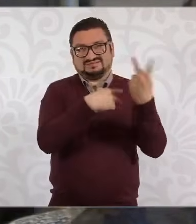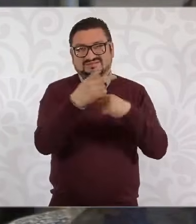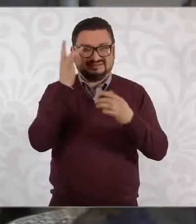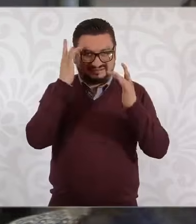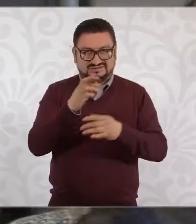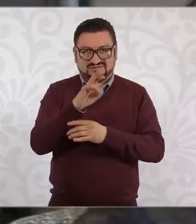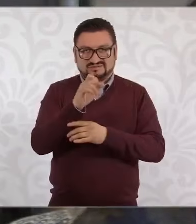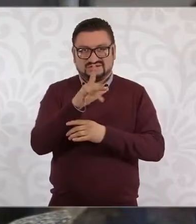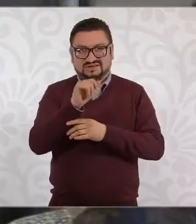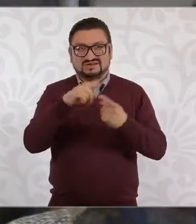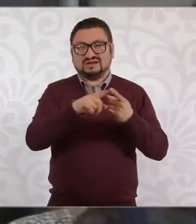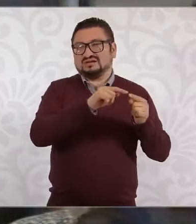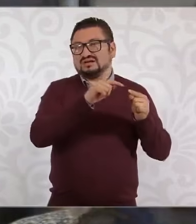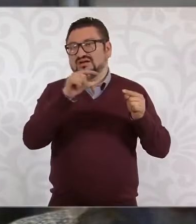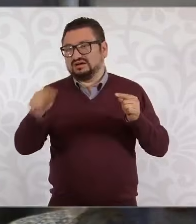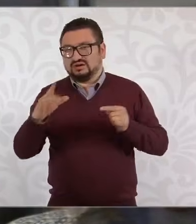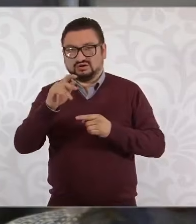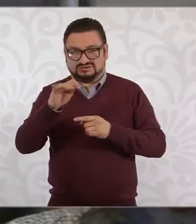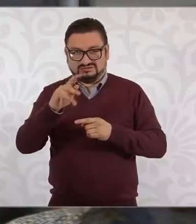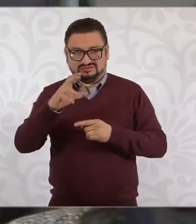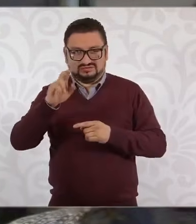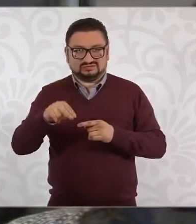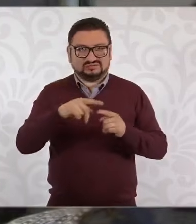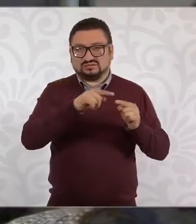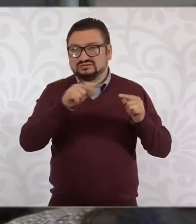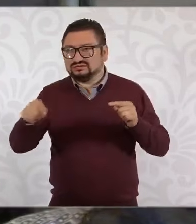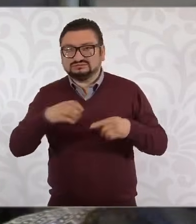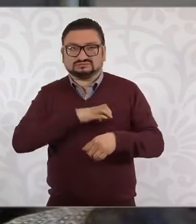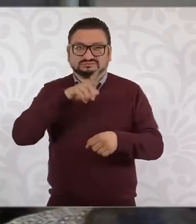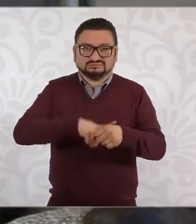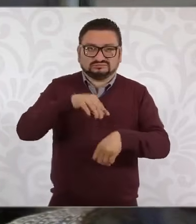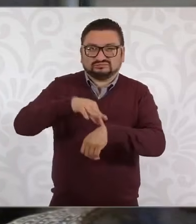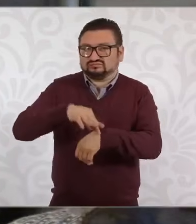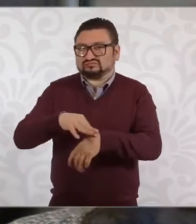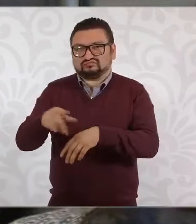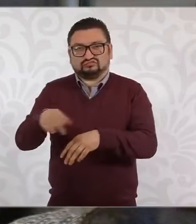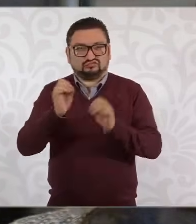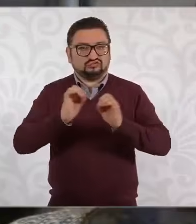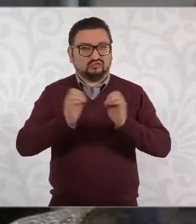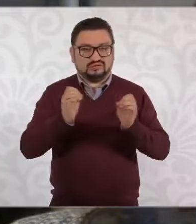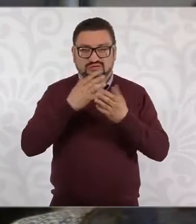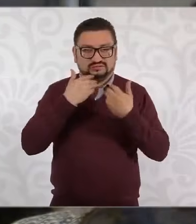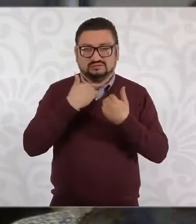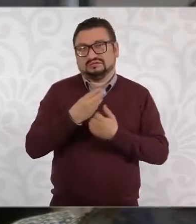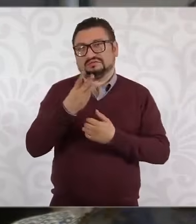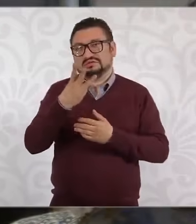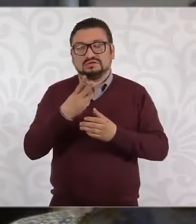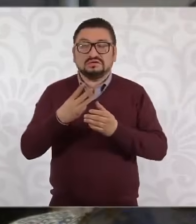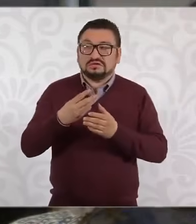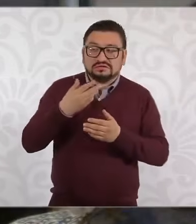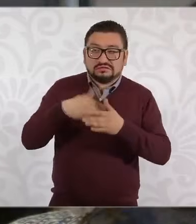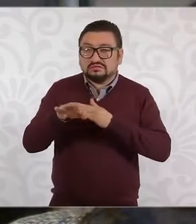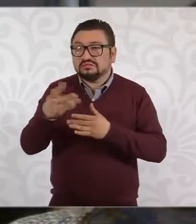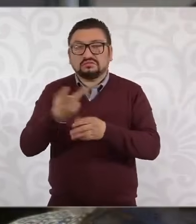Ciudad Constitución, pues usted sabe la distancia que hay, vienen a ver a los especialistas, no hay especialistas, hacen 3 consultas y